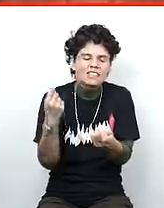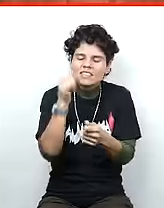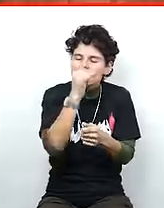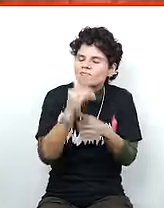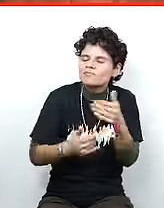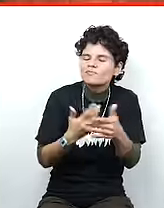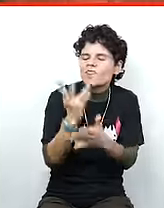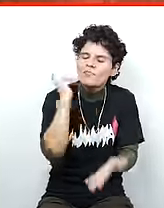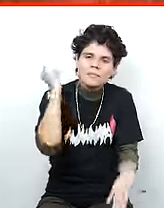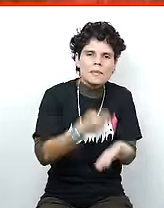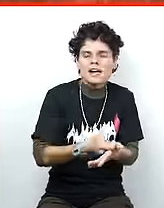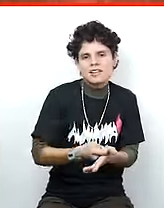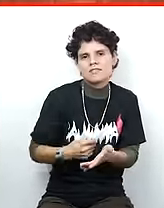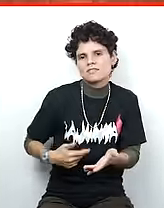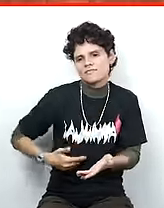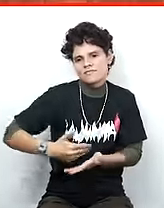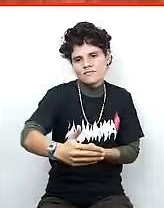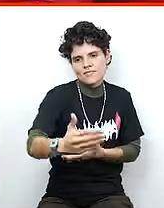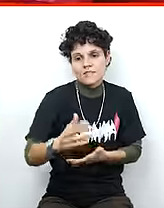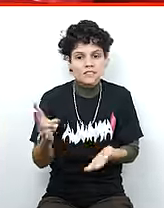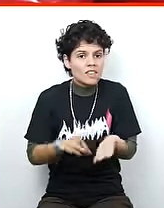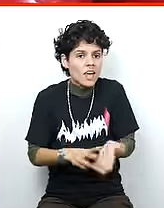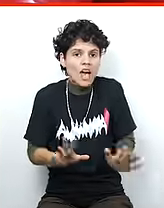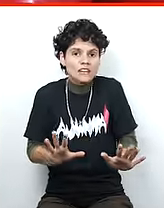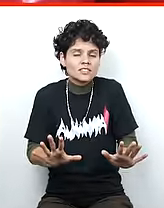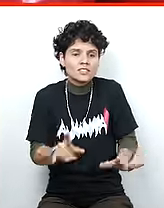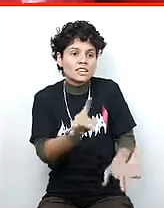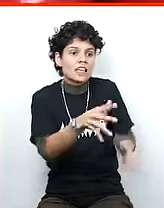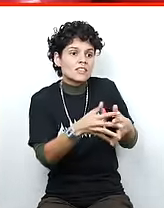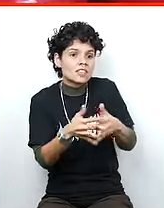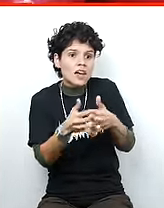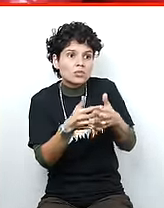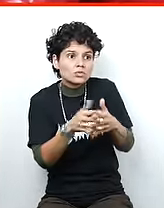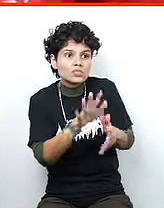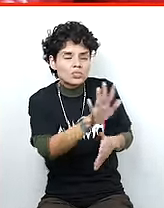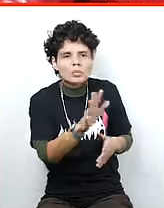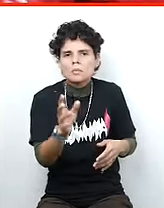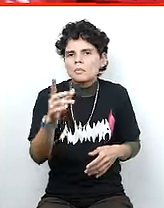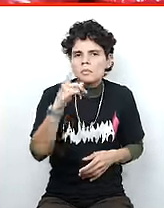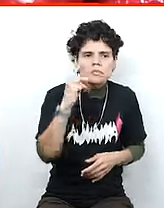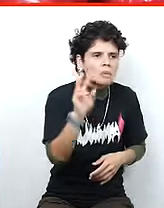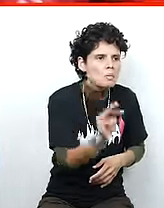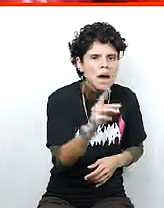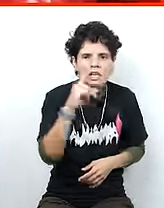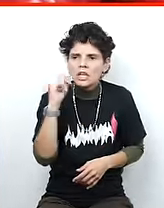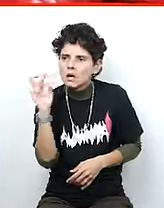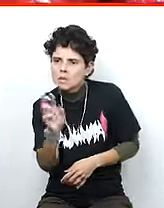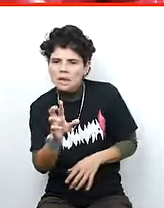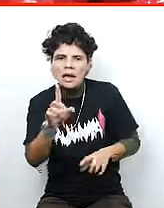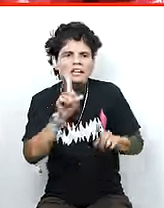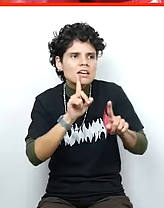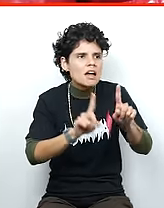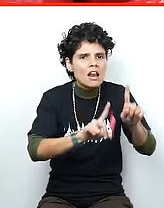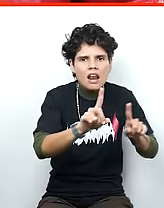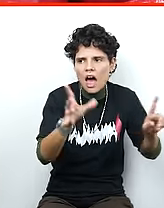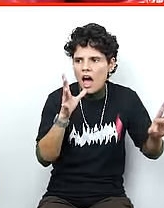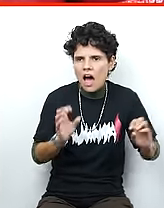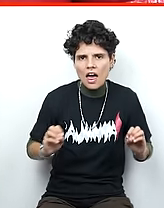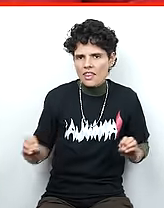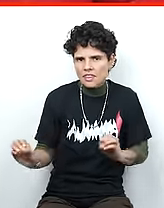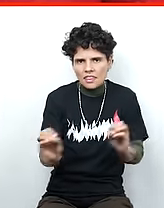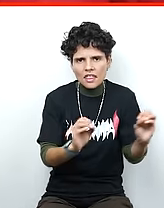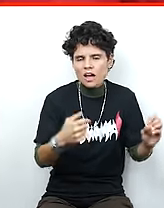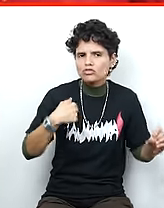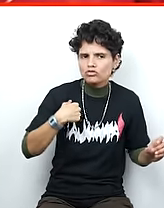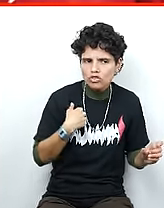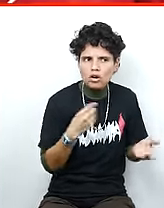sí, es lo real, es lo que pasa realmente. Allá en Estados Unidos yo no estaba mi mamá, ni mi tío, ni mi papá, al contrario, yo tenía que ayudar a mi familia,